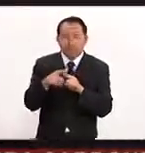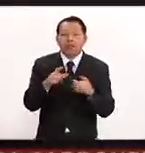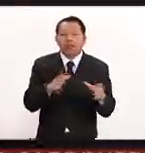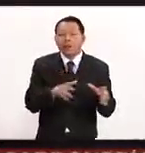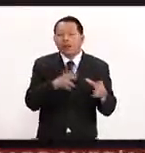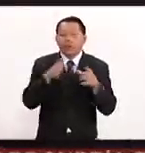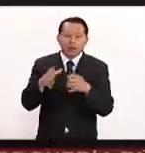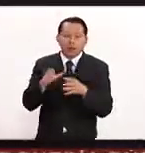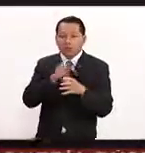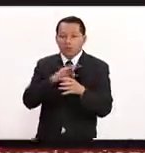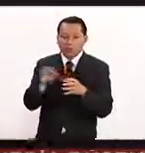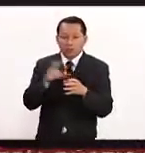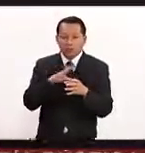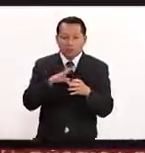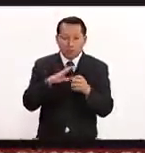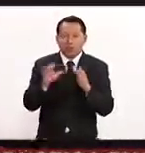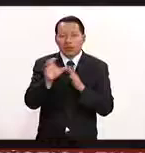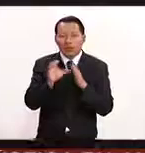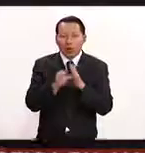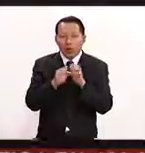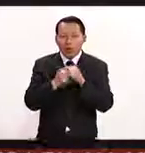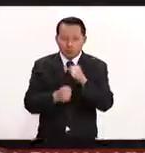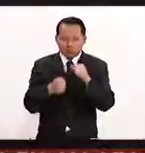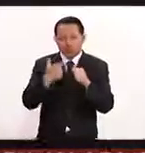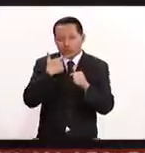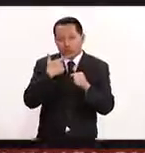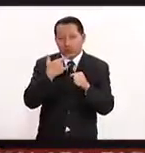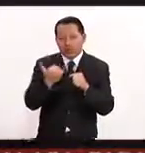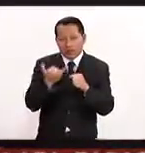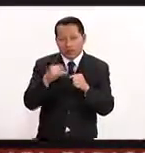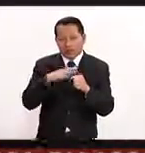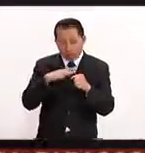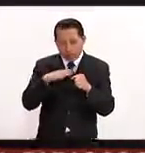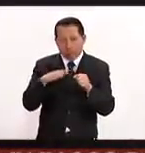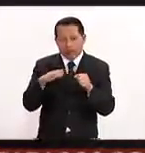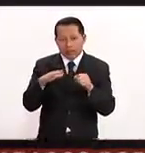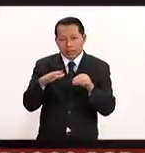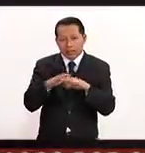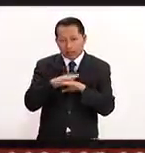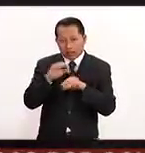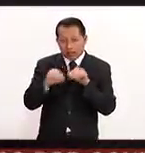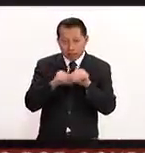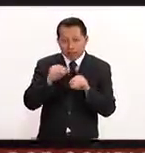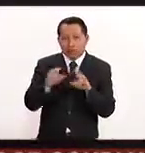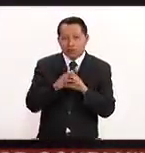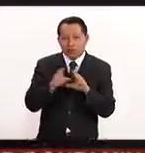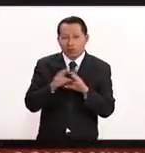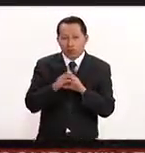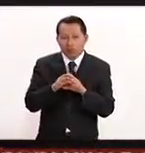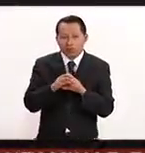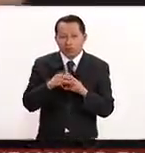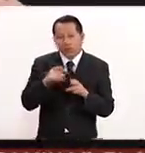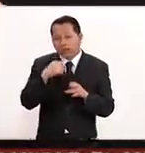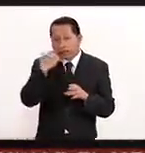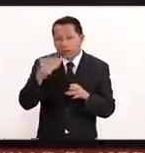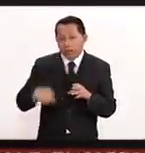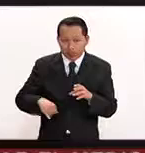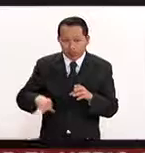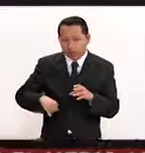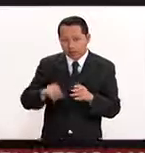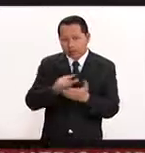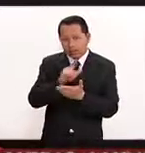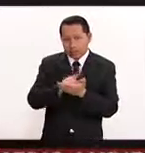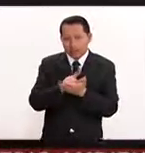a la Carta Magna británica y poco a poco deshacer esa Carta Magna según ellos están interesados o no en esa